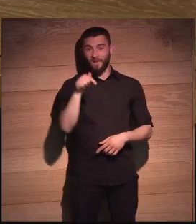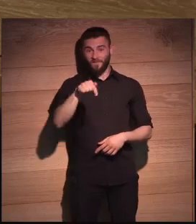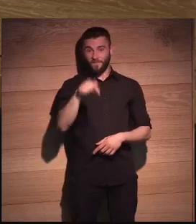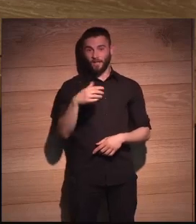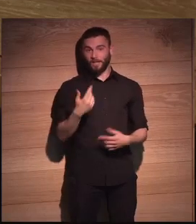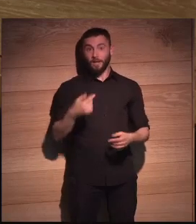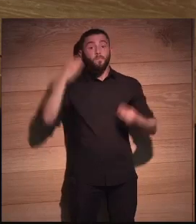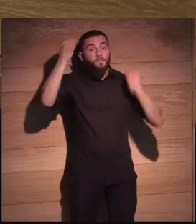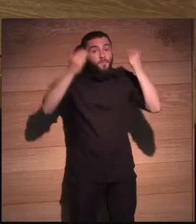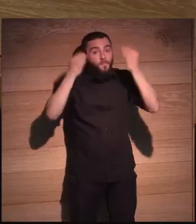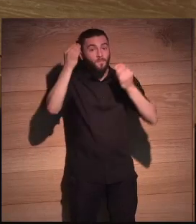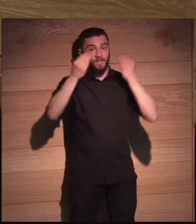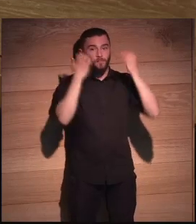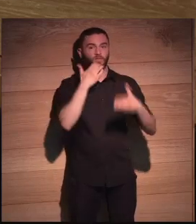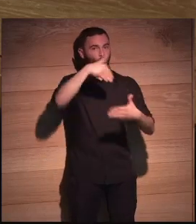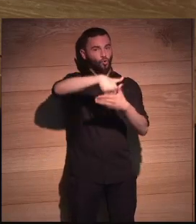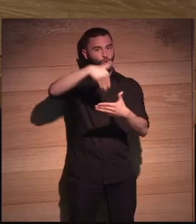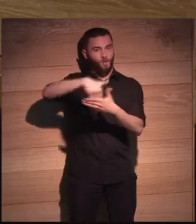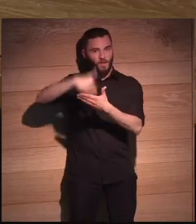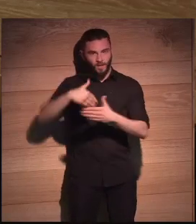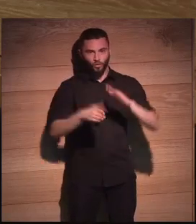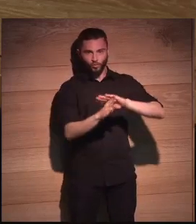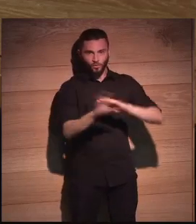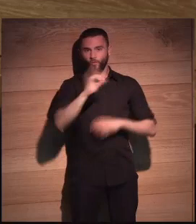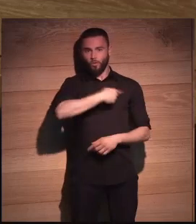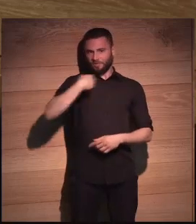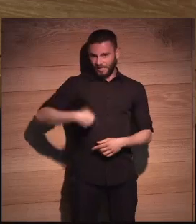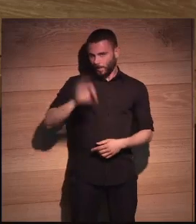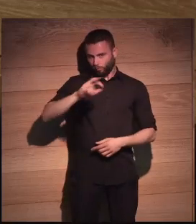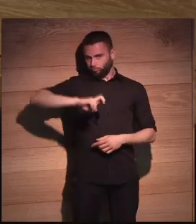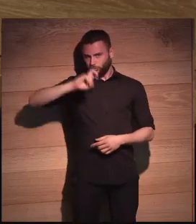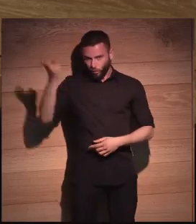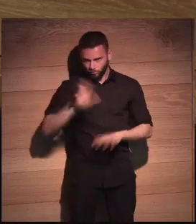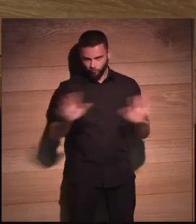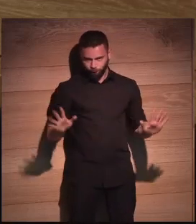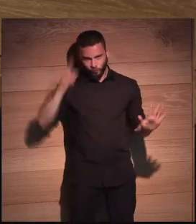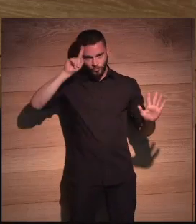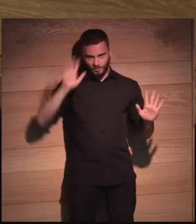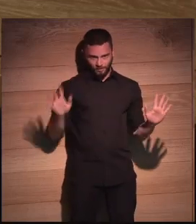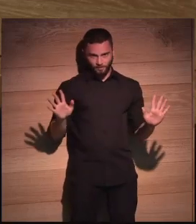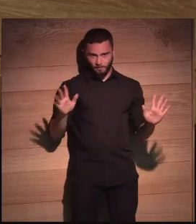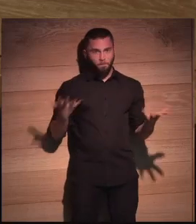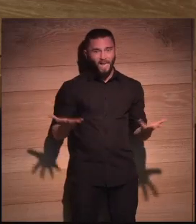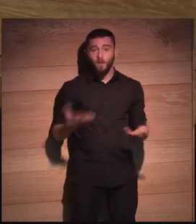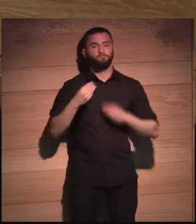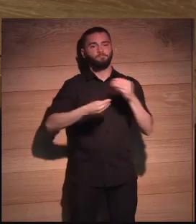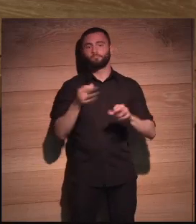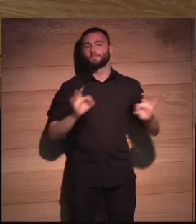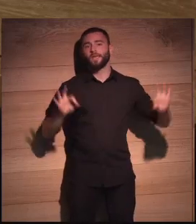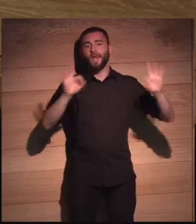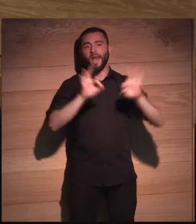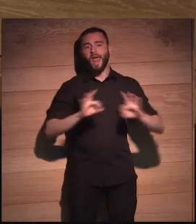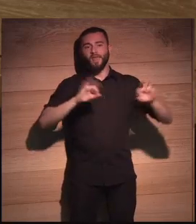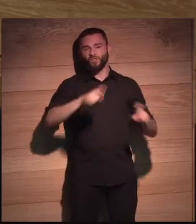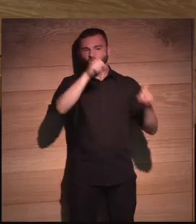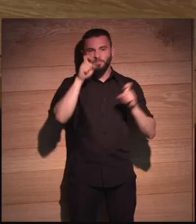creemos que si seguís así con estos contenidos, o a China o a Indonesia, no lo sé, pero es que no hacemos nada? Entonces, perdona